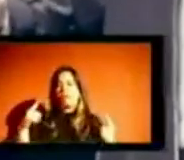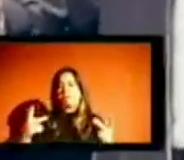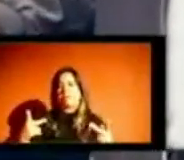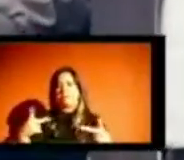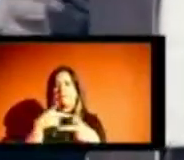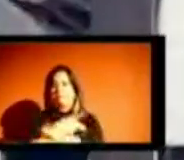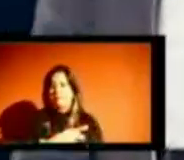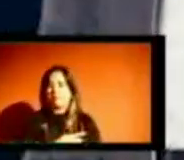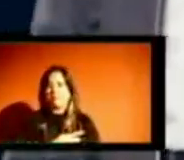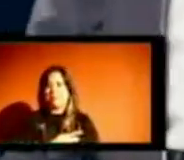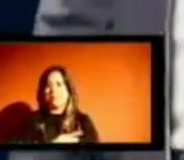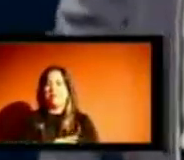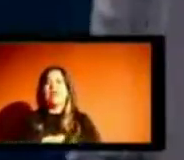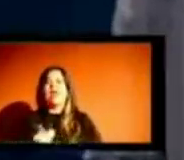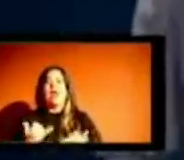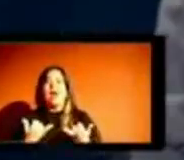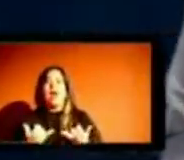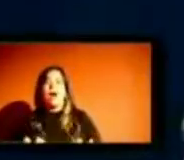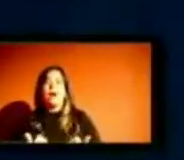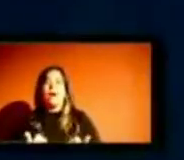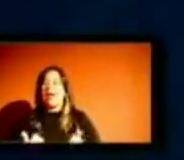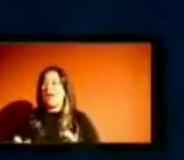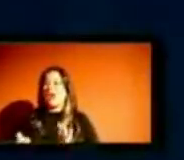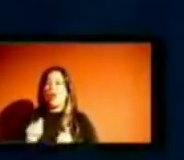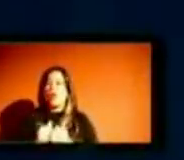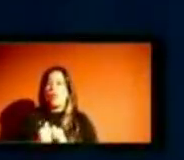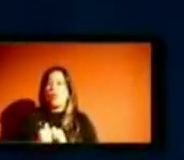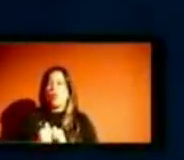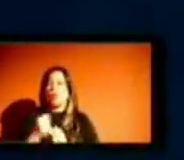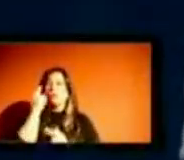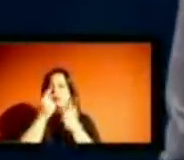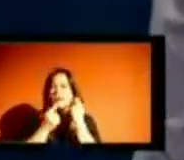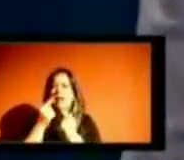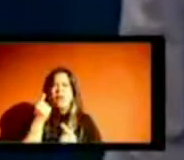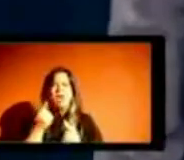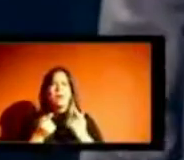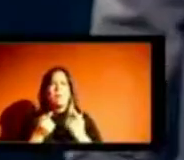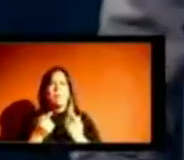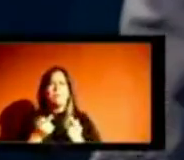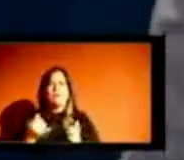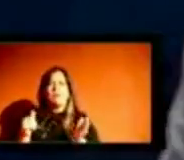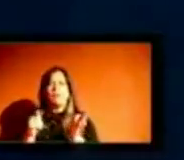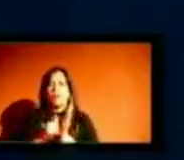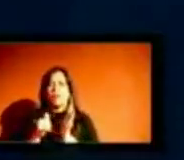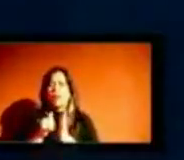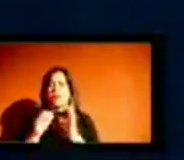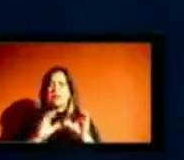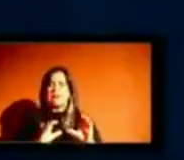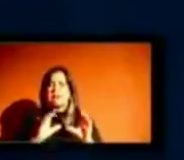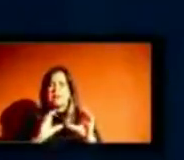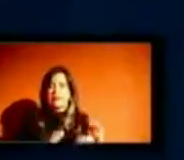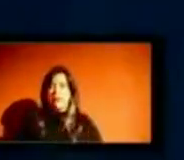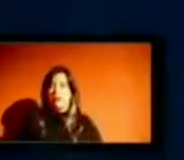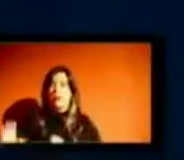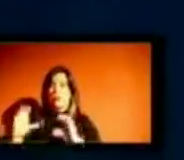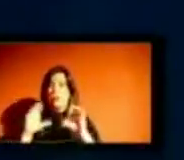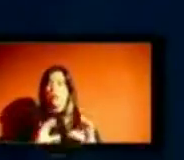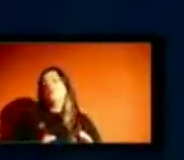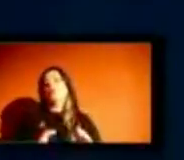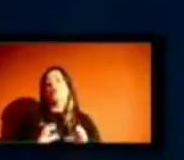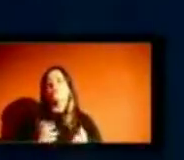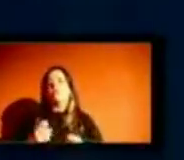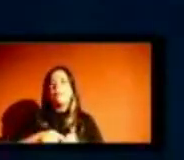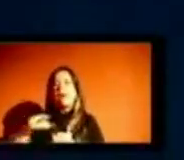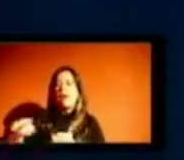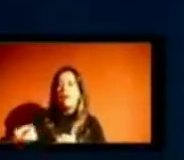peor. No se podía, era imposible pensar comenzar un ciclo contributivo ante los medios de